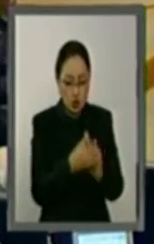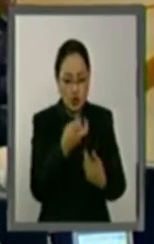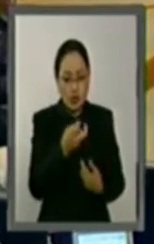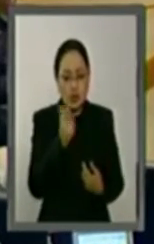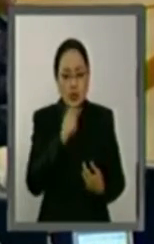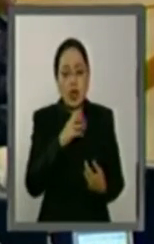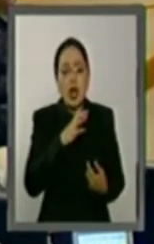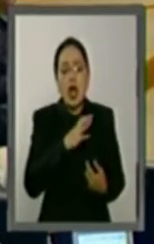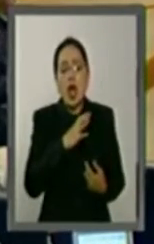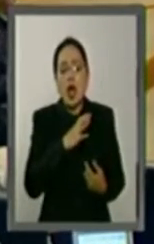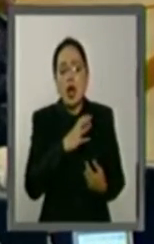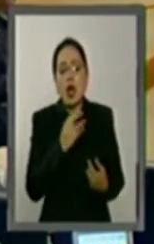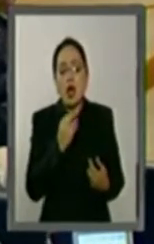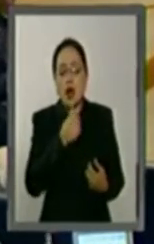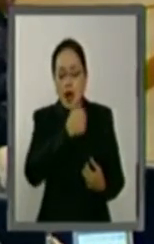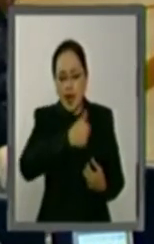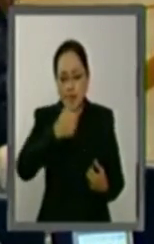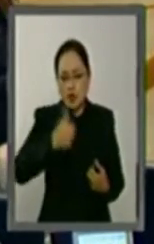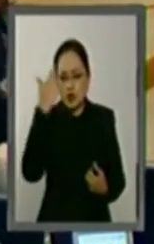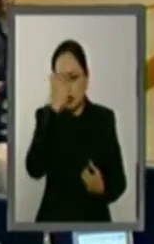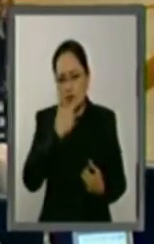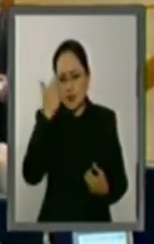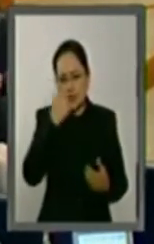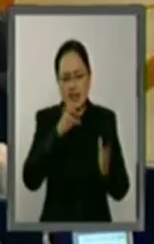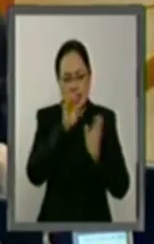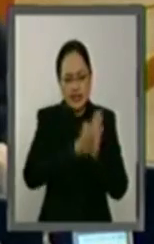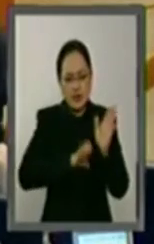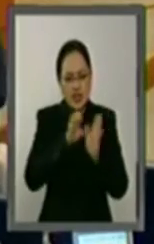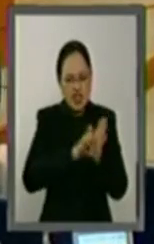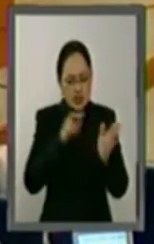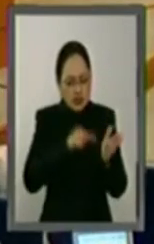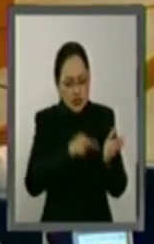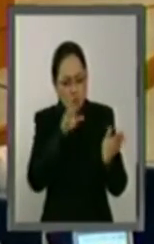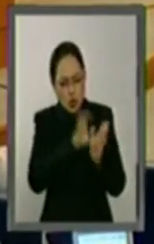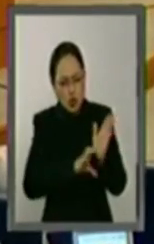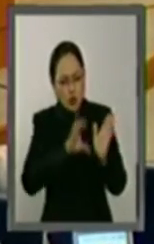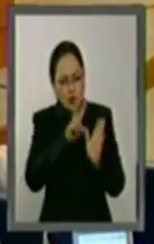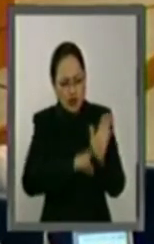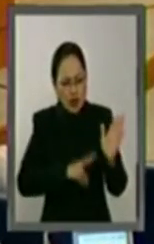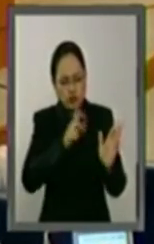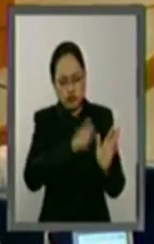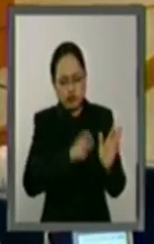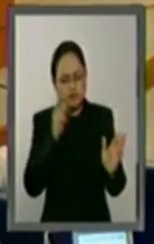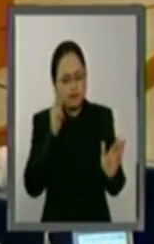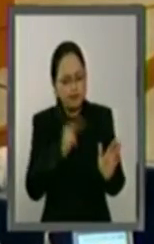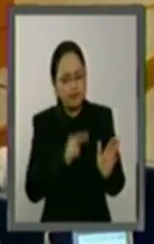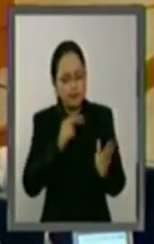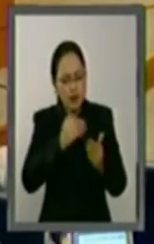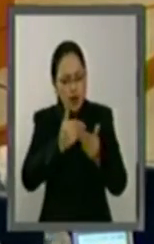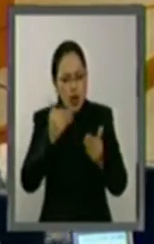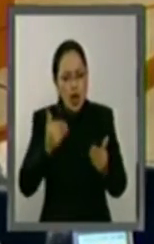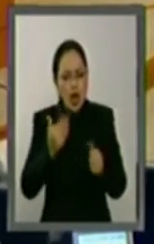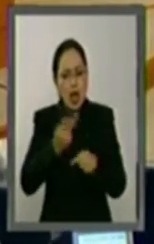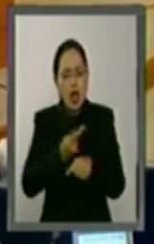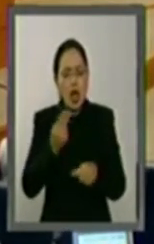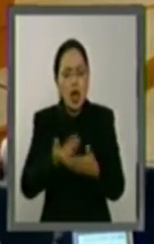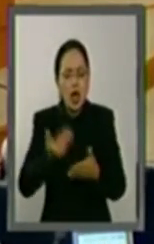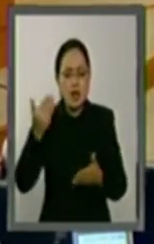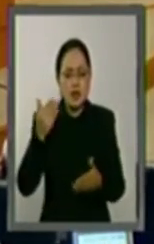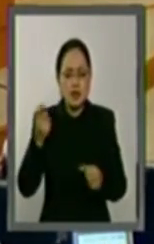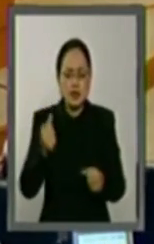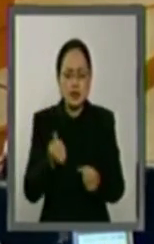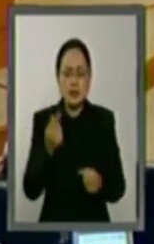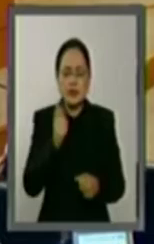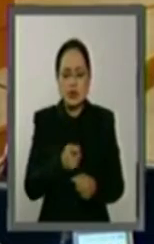seguros que cada uno revisó ampliamente el expediente, el currículum, los antecedentes y vio en Álvaro Vizcaíno